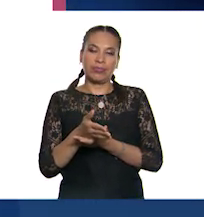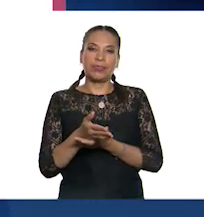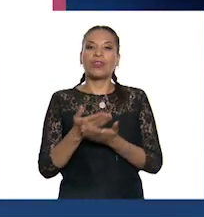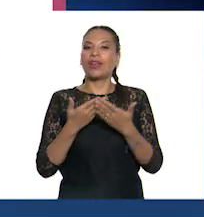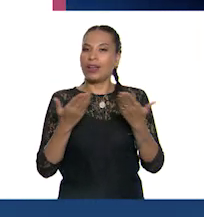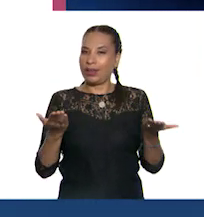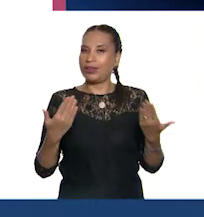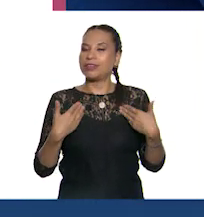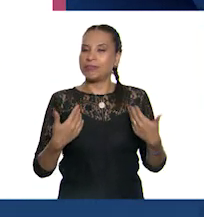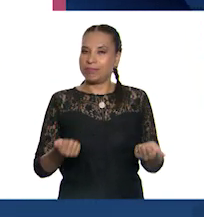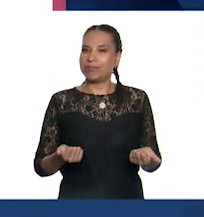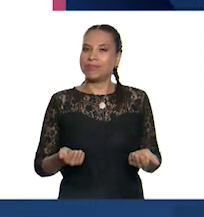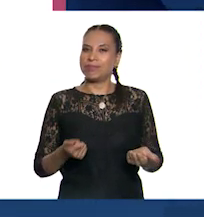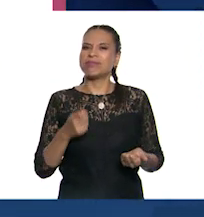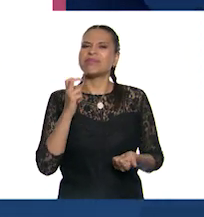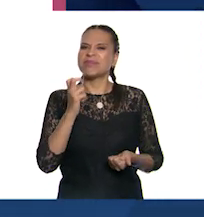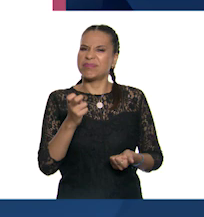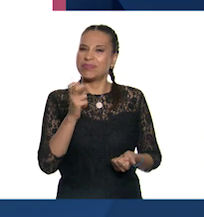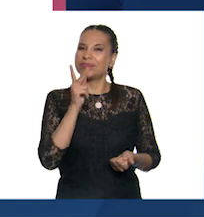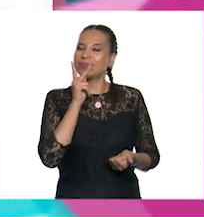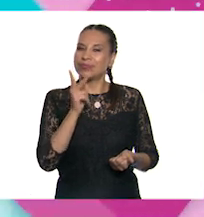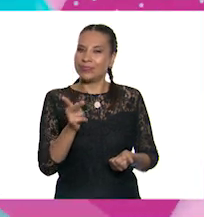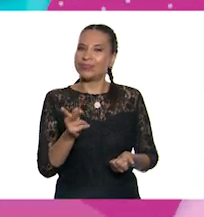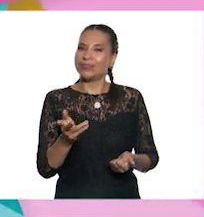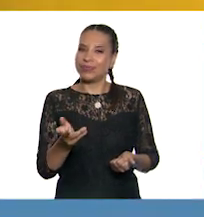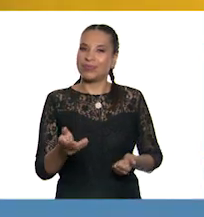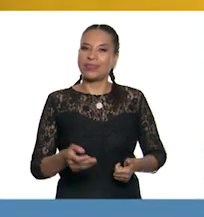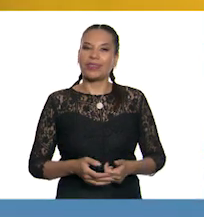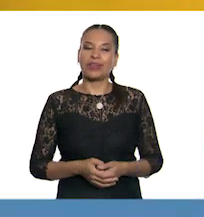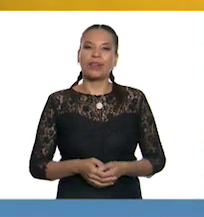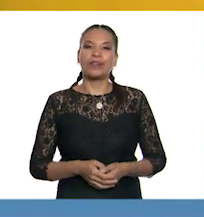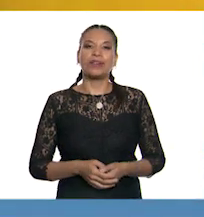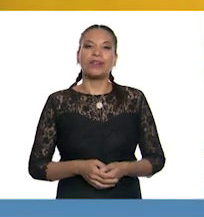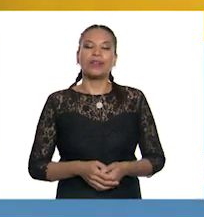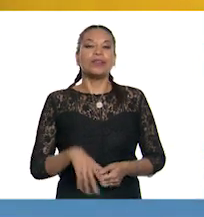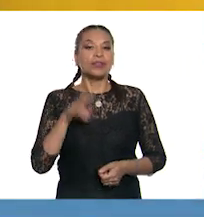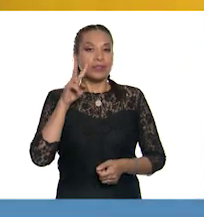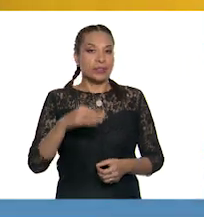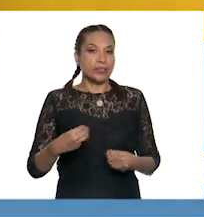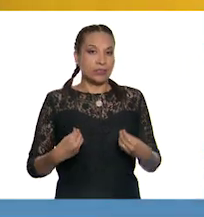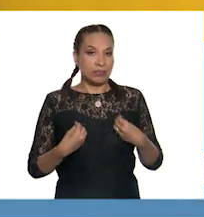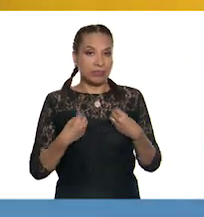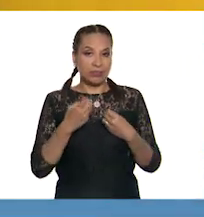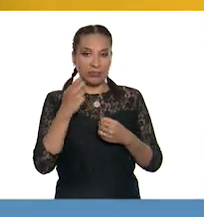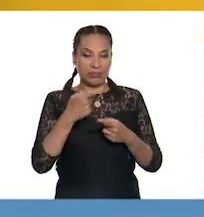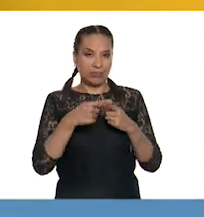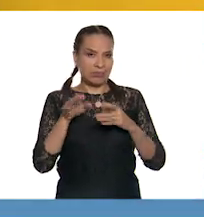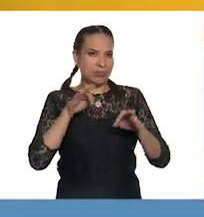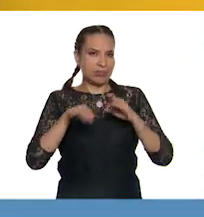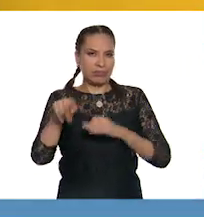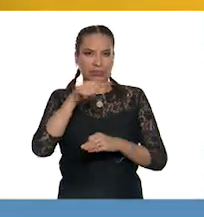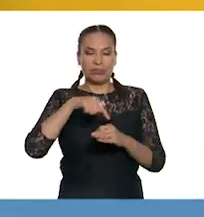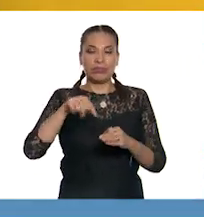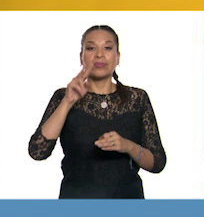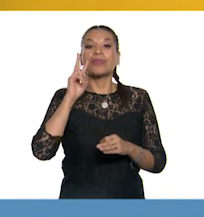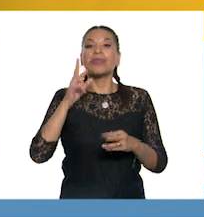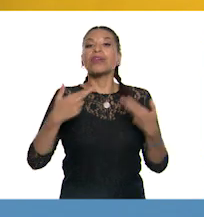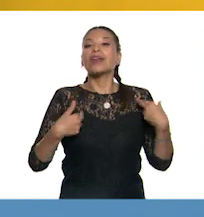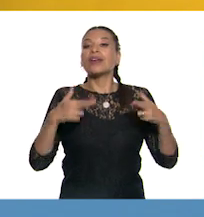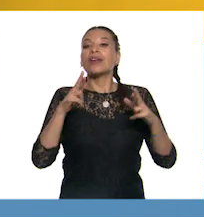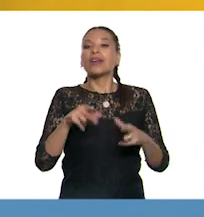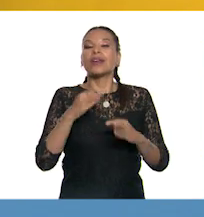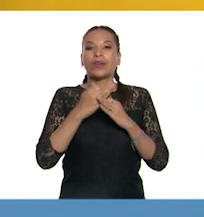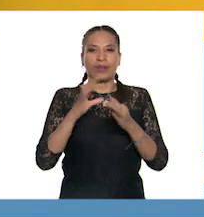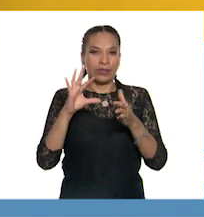lo entiendo, ya entendí qué es burgueses. Me parece que la realidad de ninguno de los trabajadores representado en